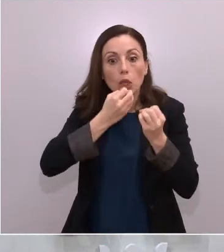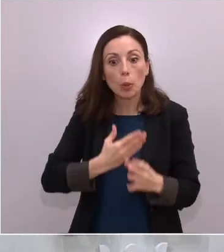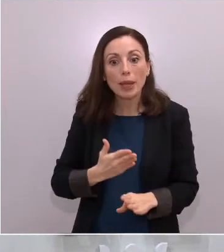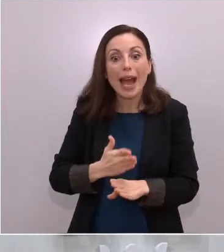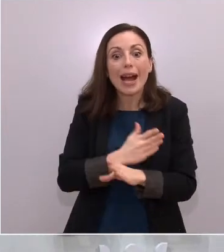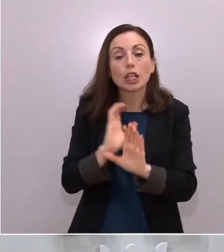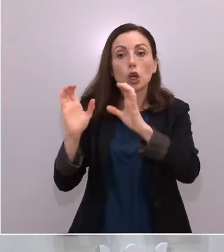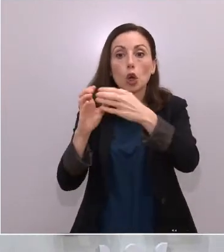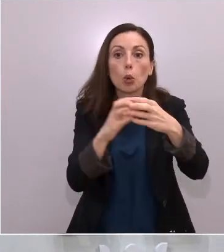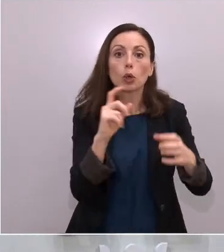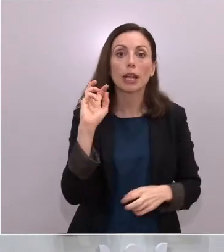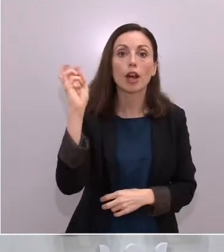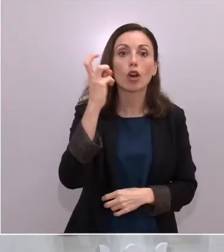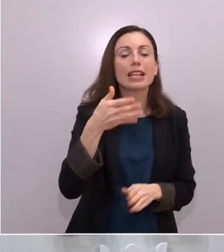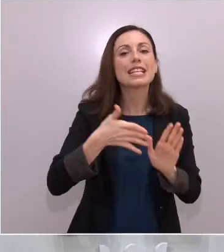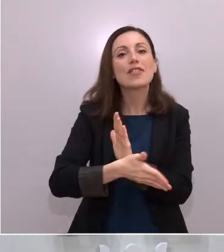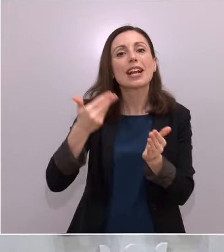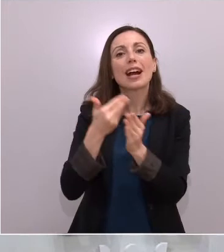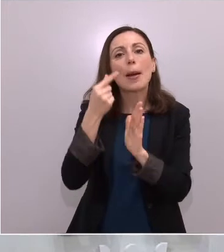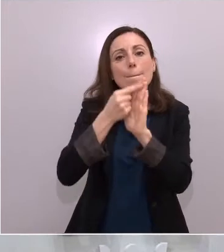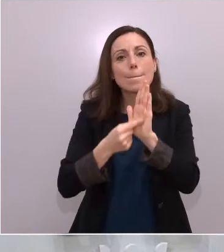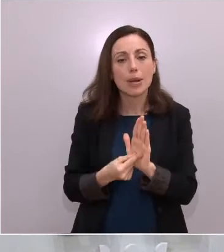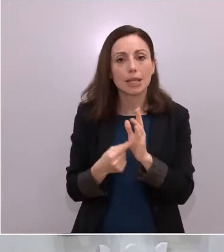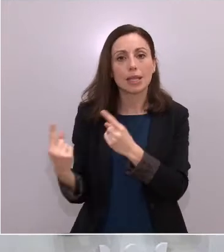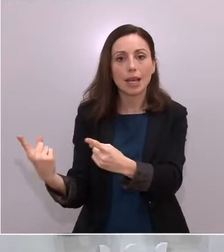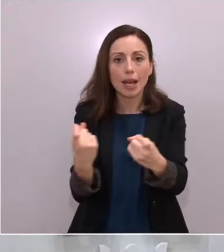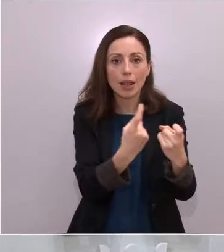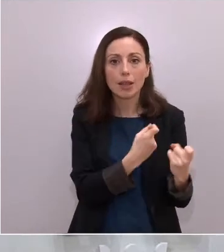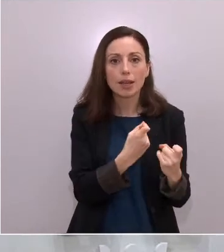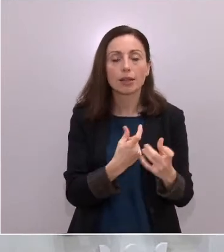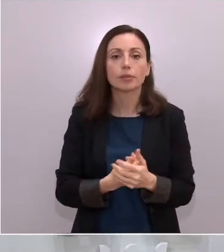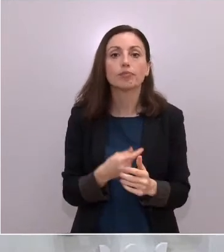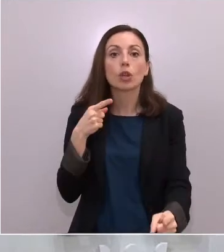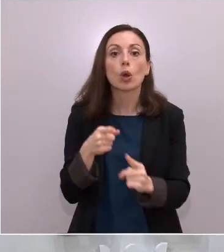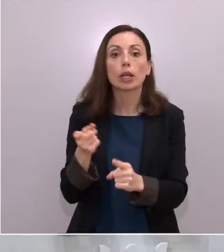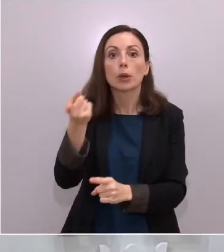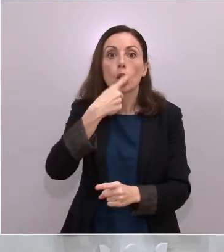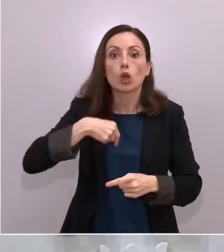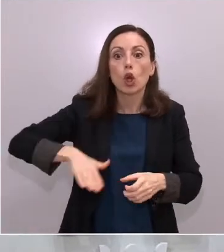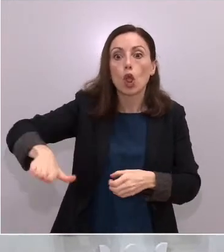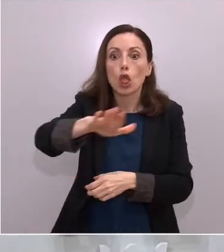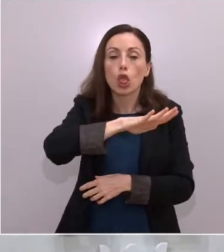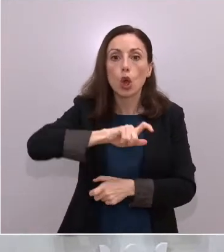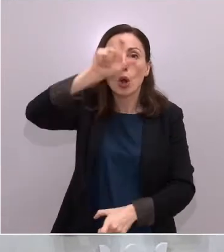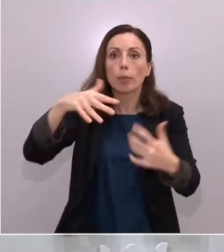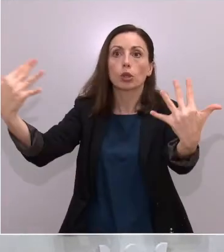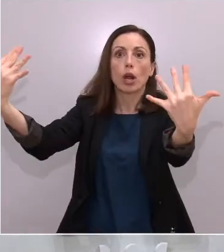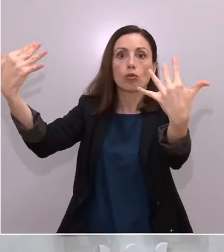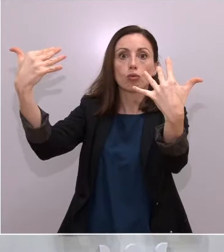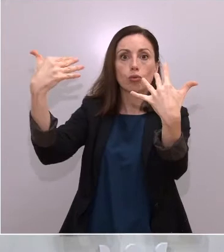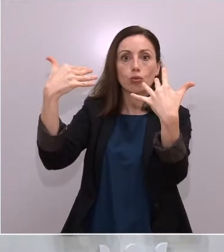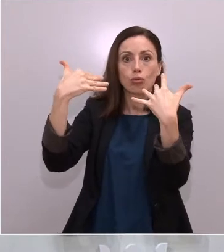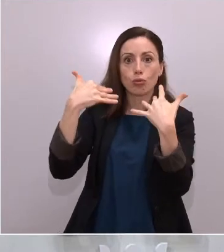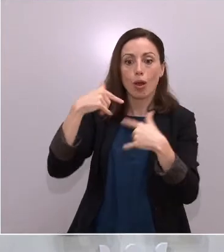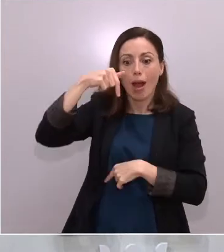comunidades autónomas, sí que garantice y ponga en marcha las medidas oportunas y las medidas necesarias para que no seamos un territorio receptor de población